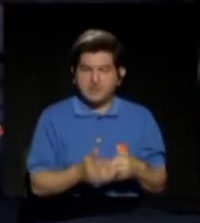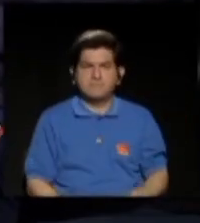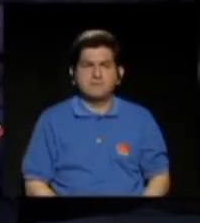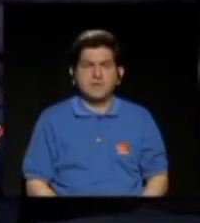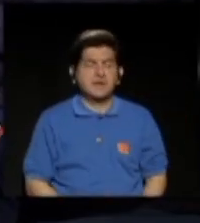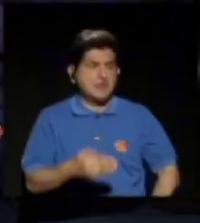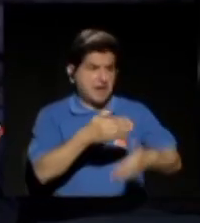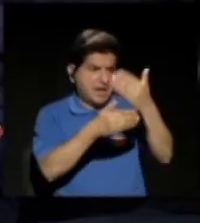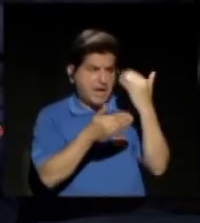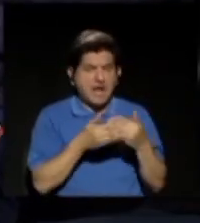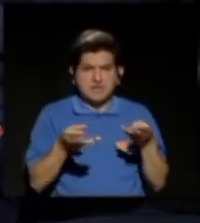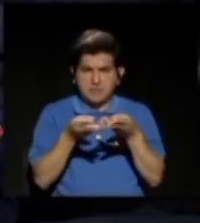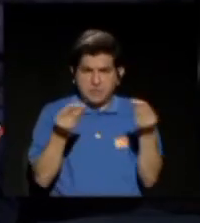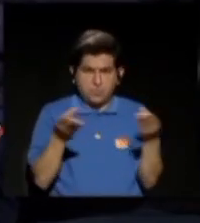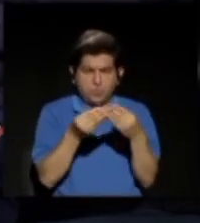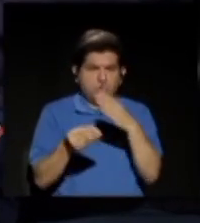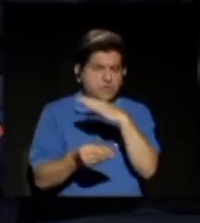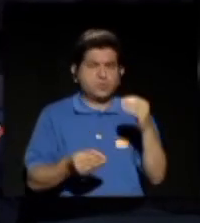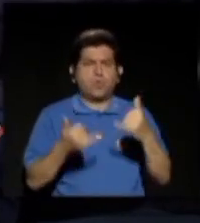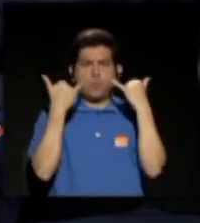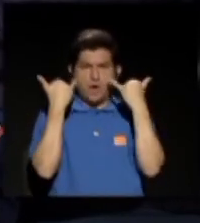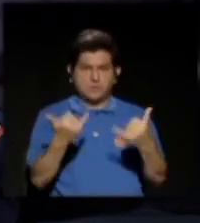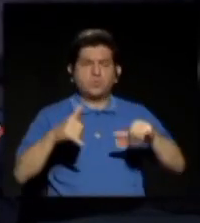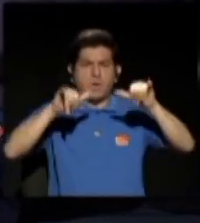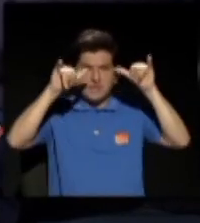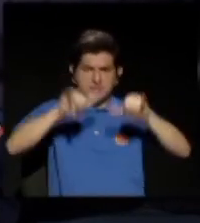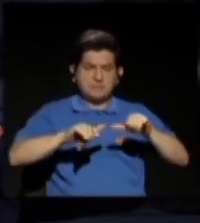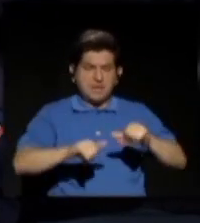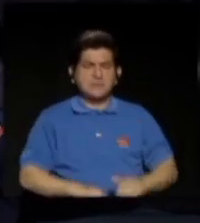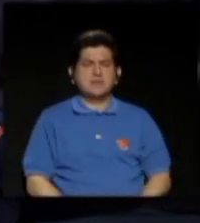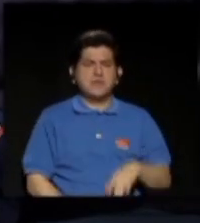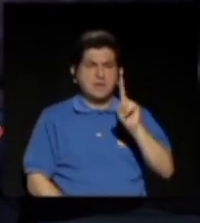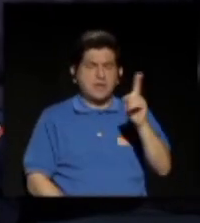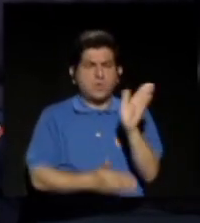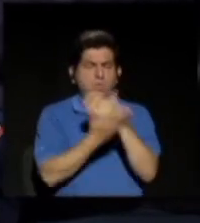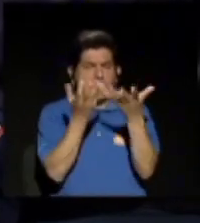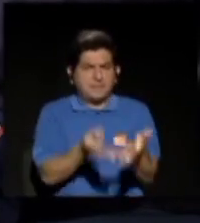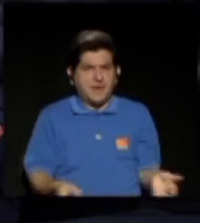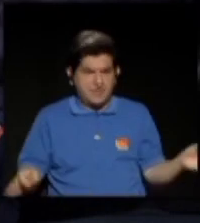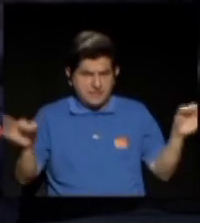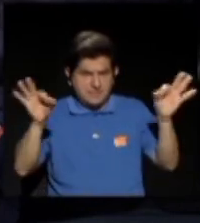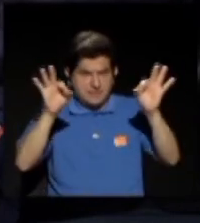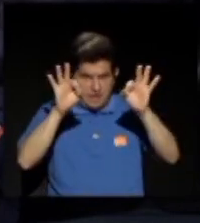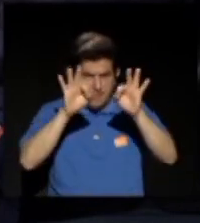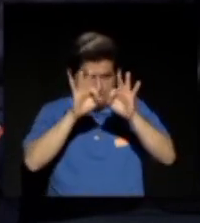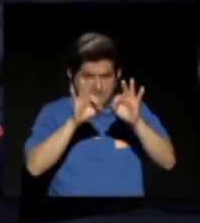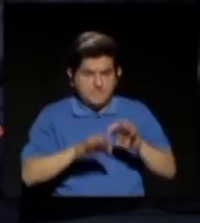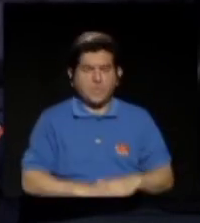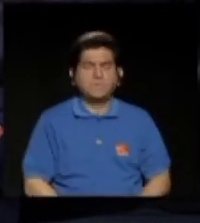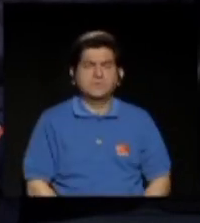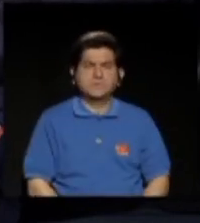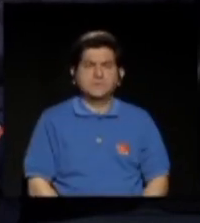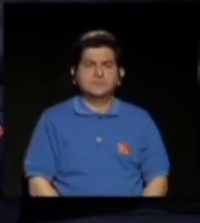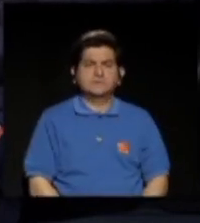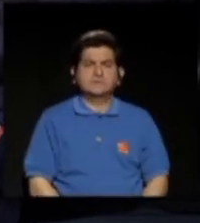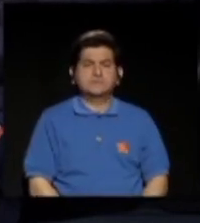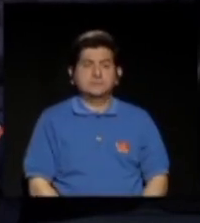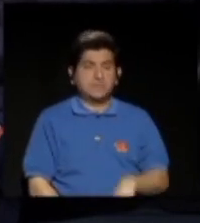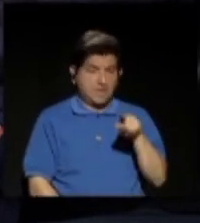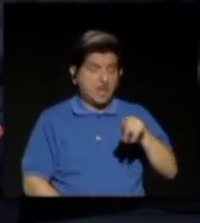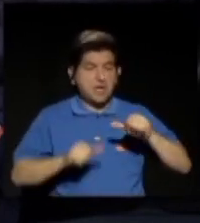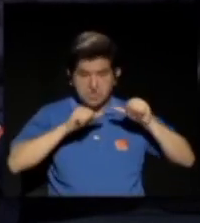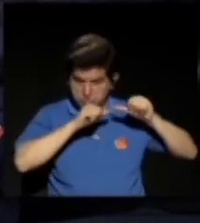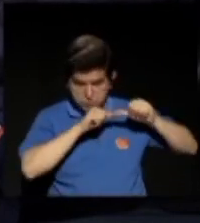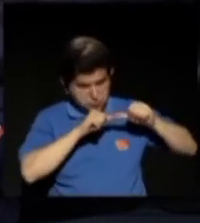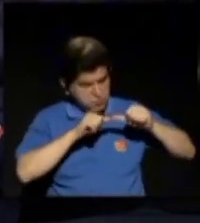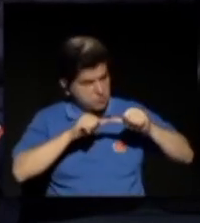canasta anterior y la canasta actual se mantiene un núcleo, o sea, son bienes y servicios que estaban en la canasta anterior y que permanecen en